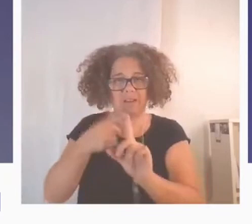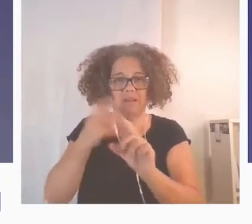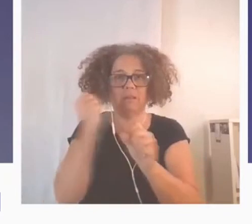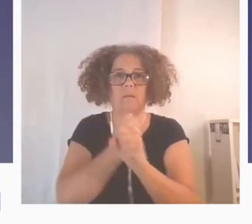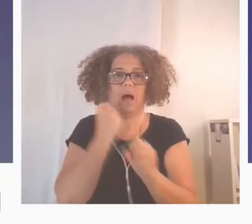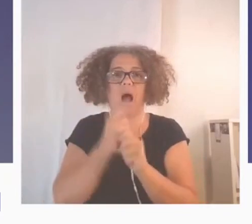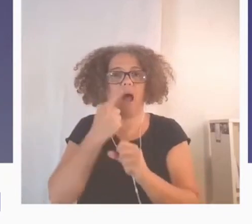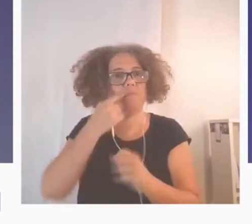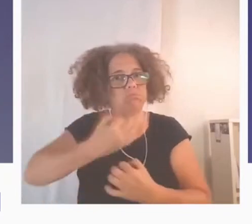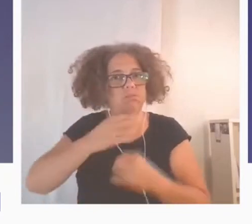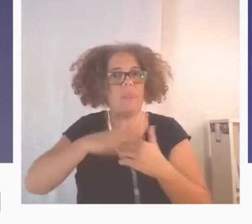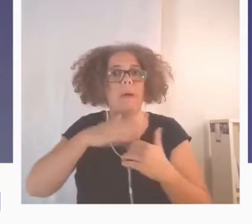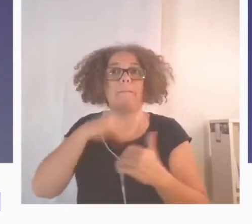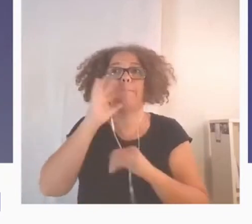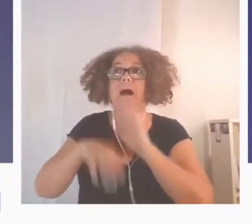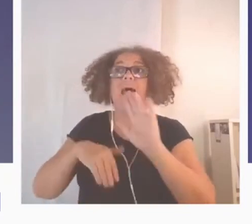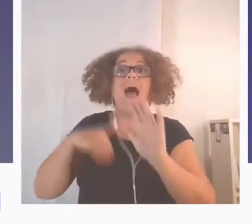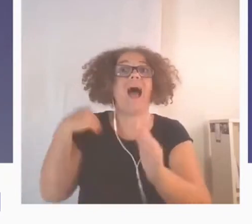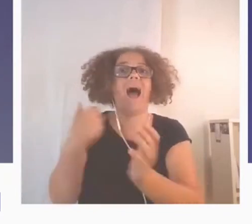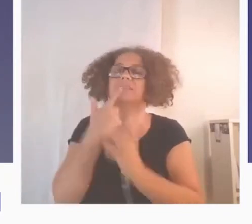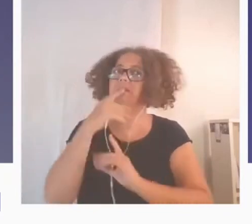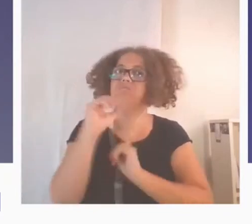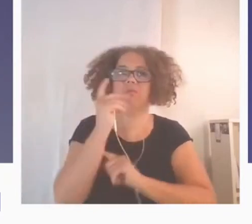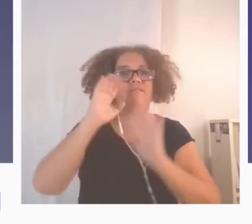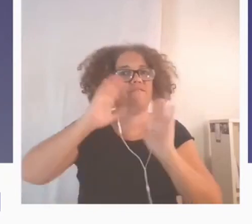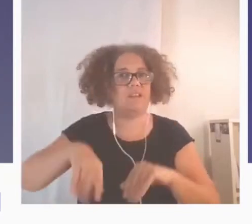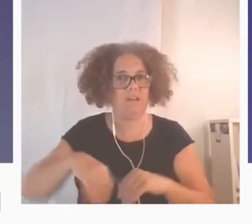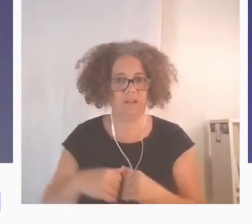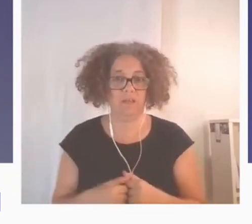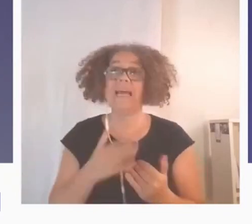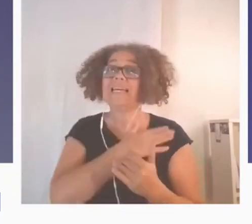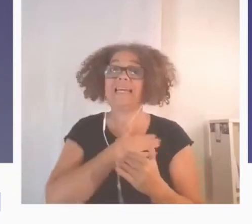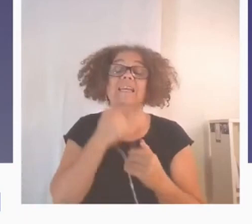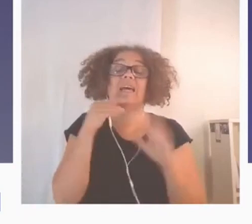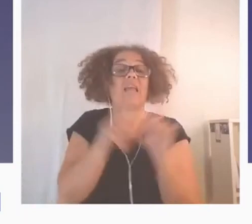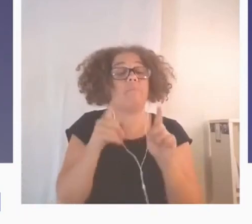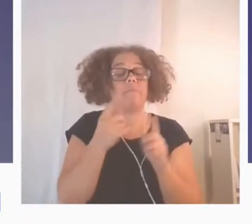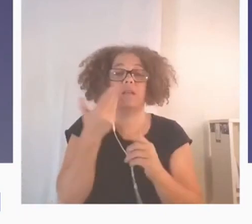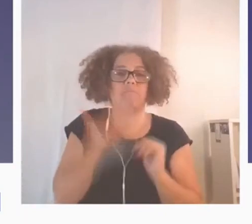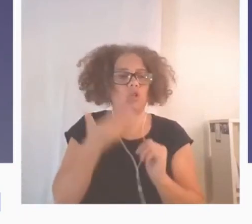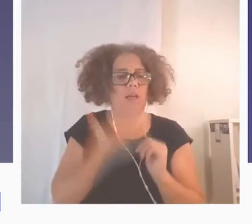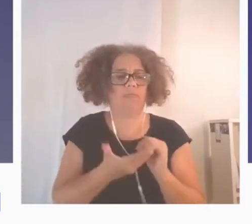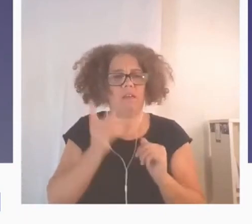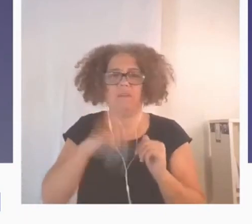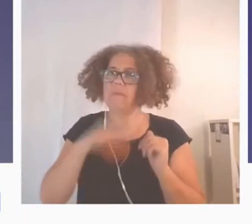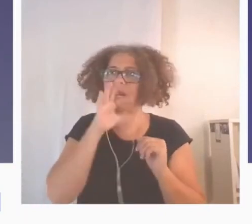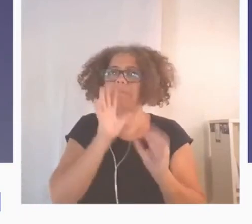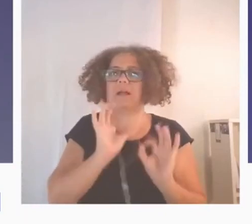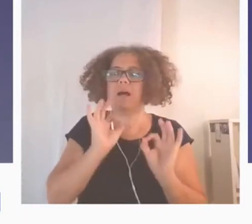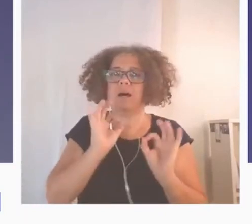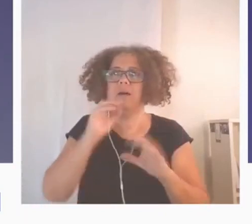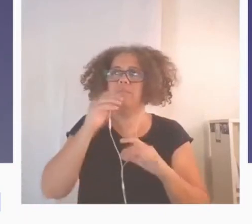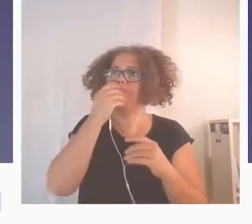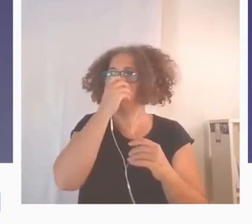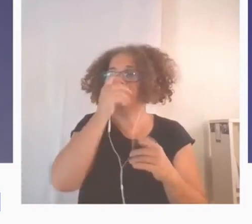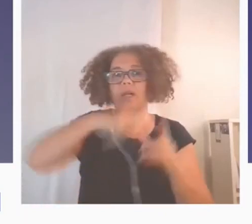llegar al final, ¿no? Entonces, a mí quería poner un poco en relieve la importancia, ¿no?, de que tengamos siempre